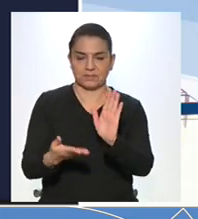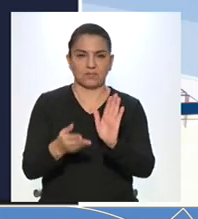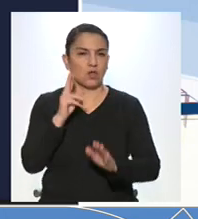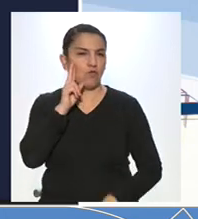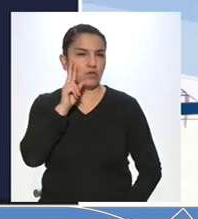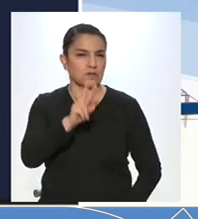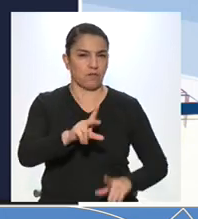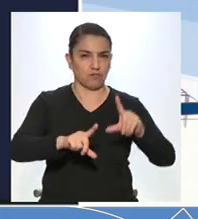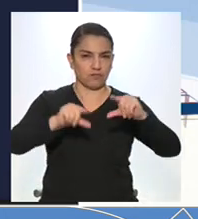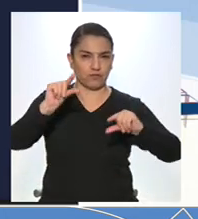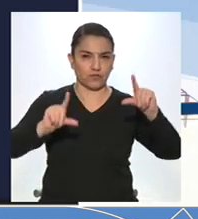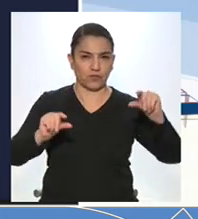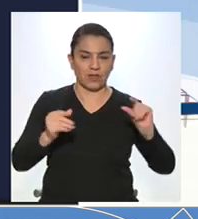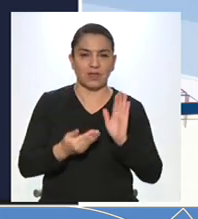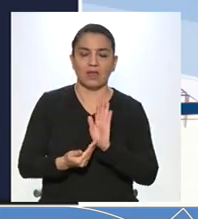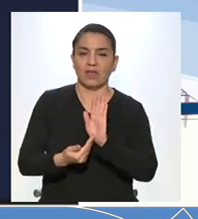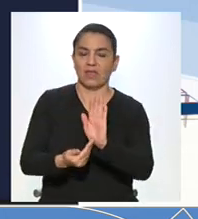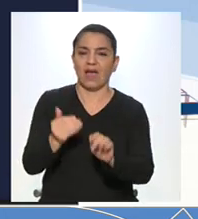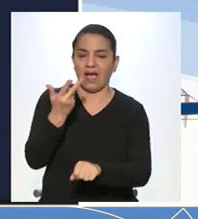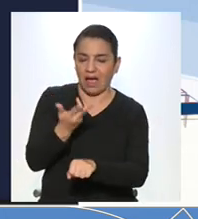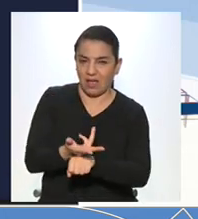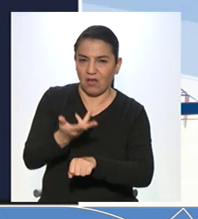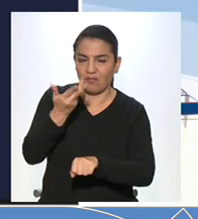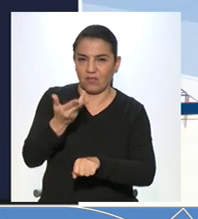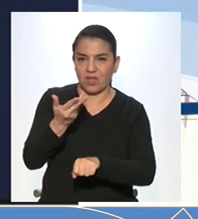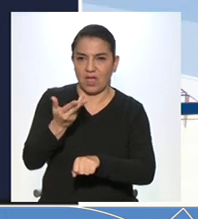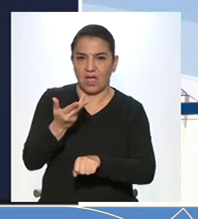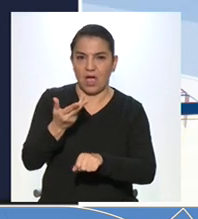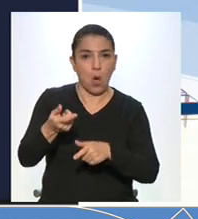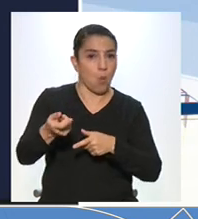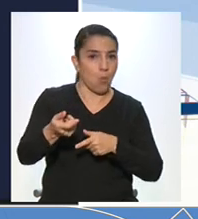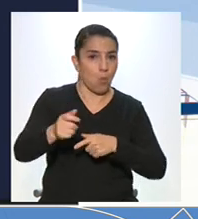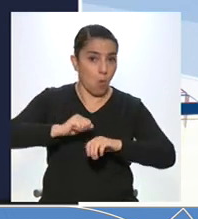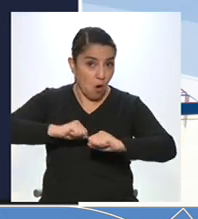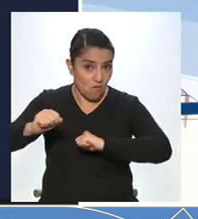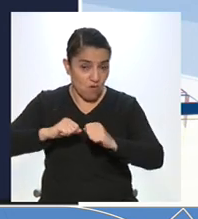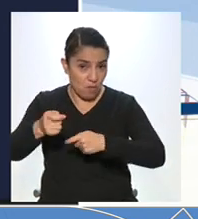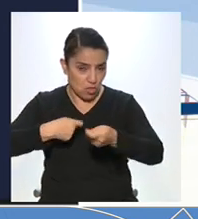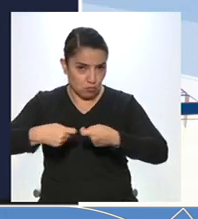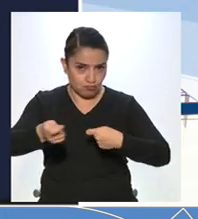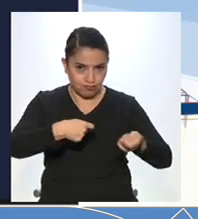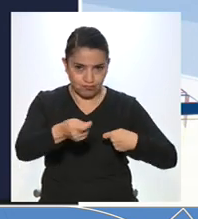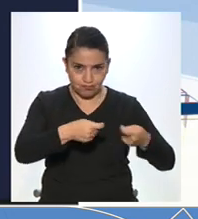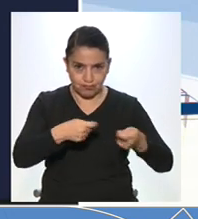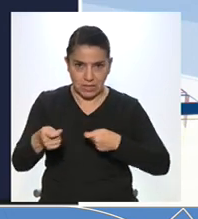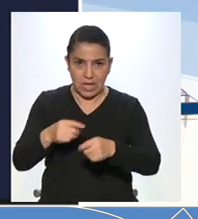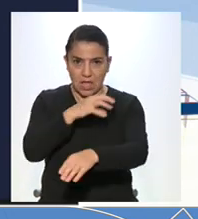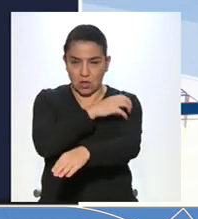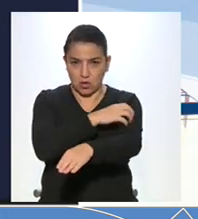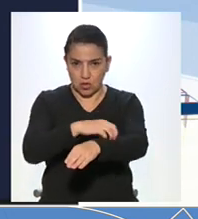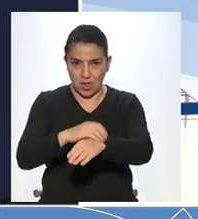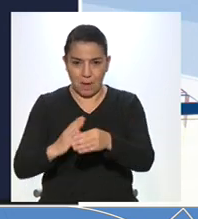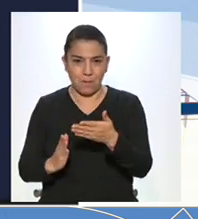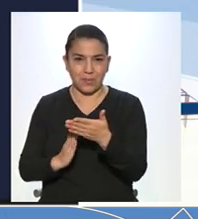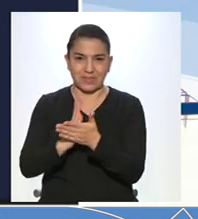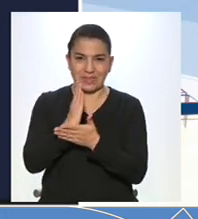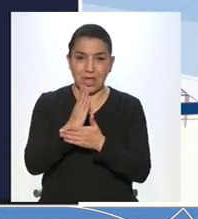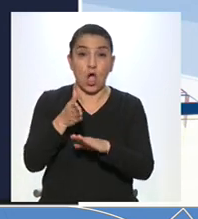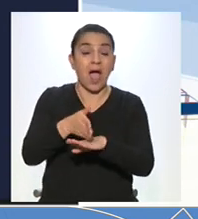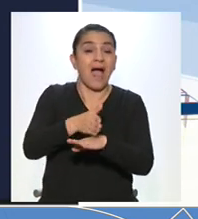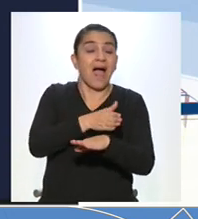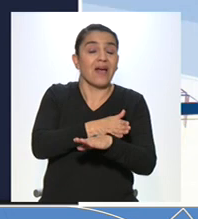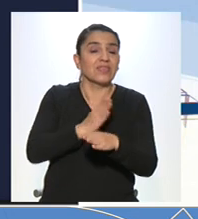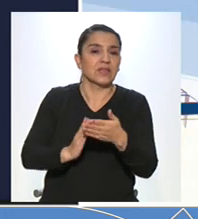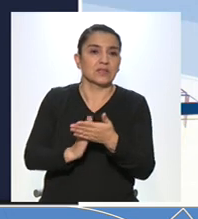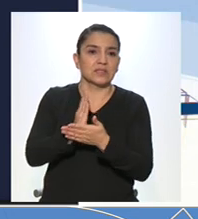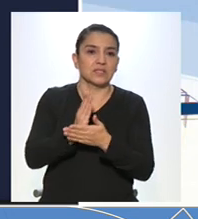esta gráfica, si bien existía un fuerte movimiento conjunto de la actividad territorial previo al inicio de la pandemia, desde entonces